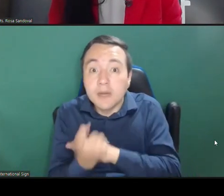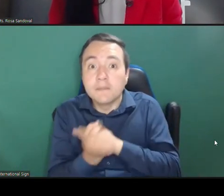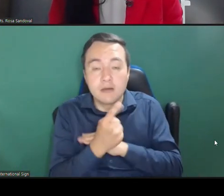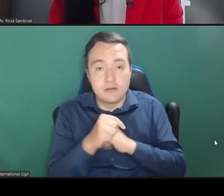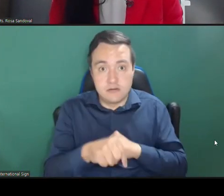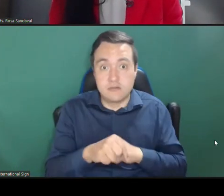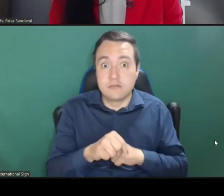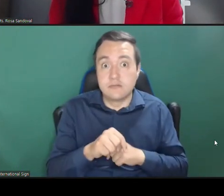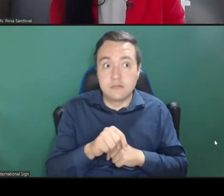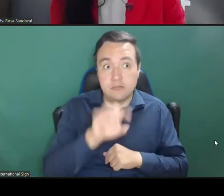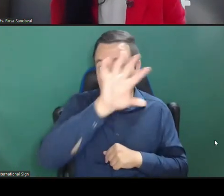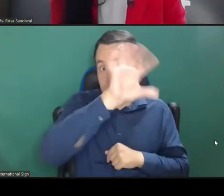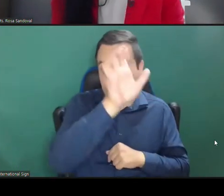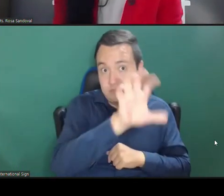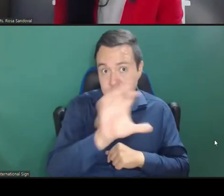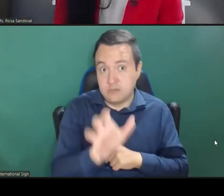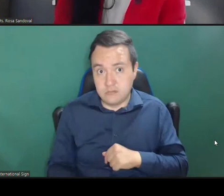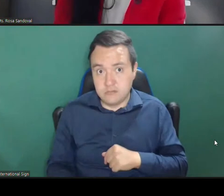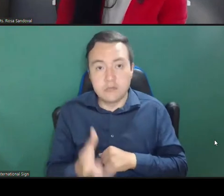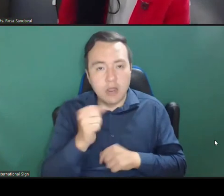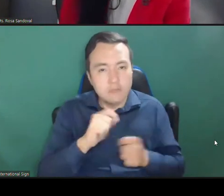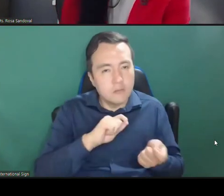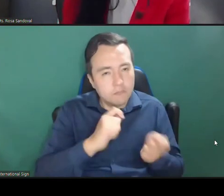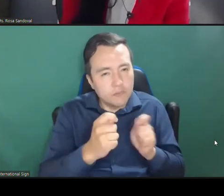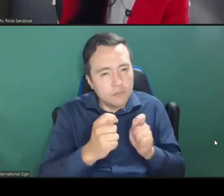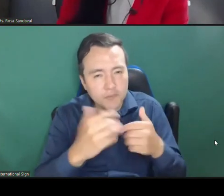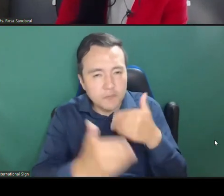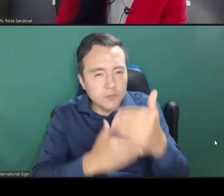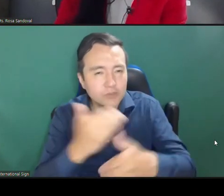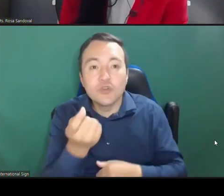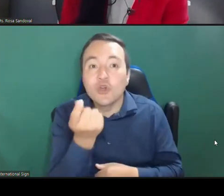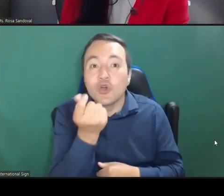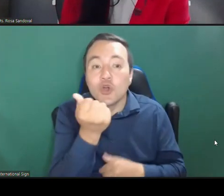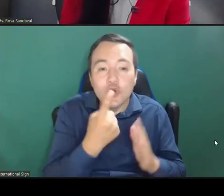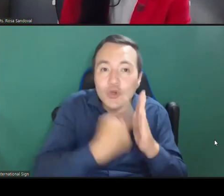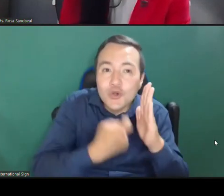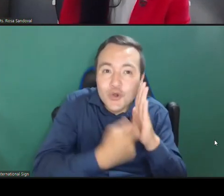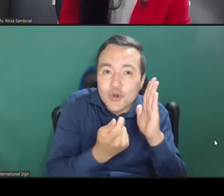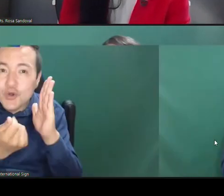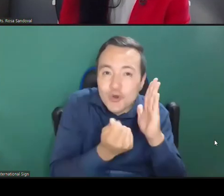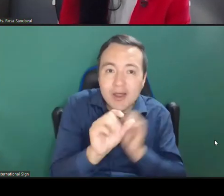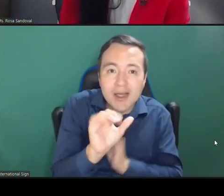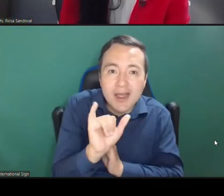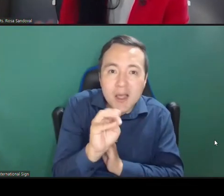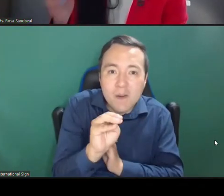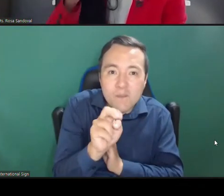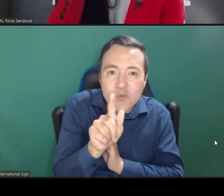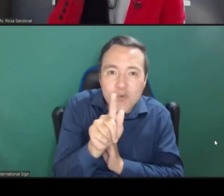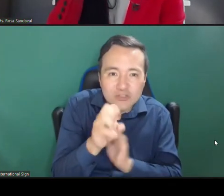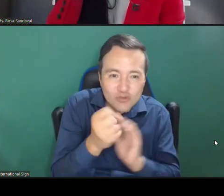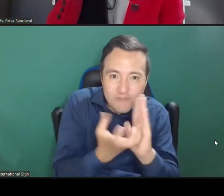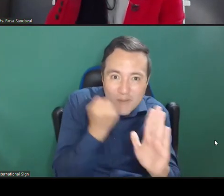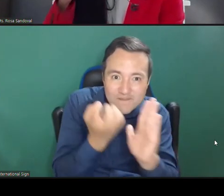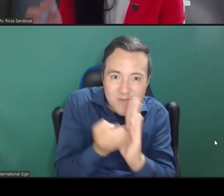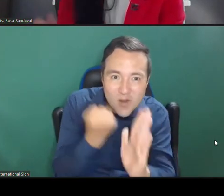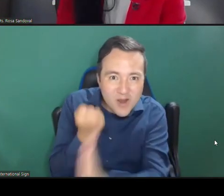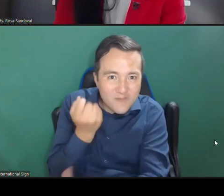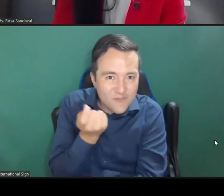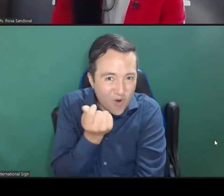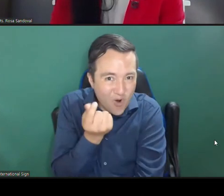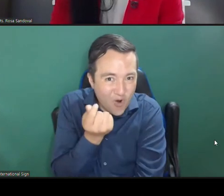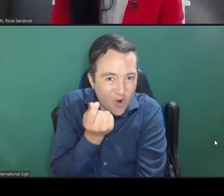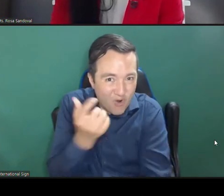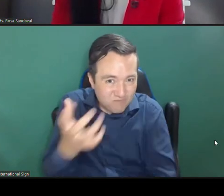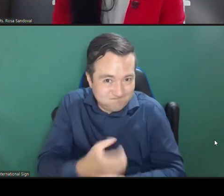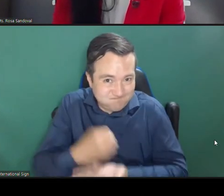reforma tributaria o sea que el impuestos es algo que en este momento es crucial